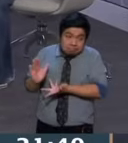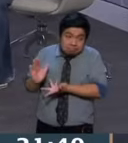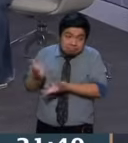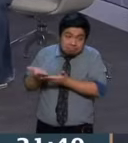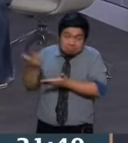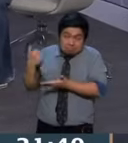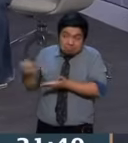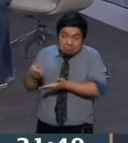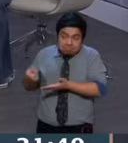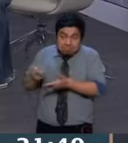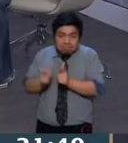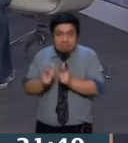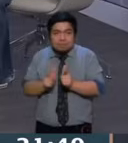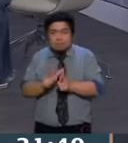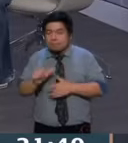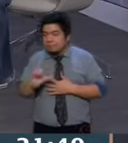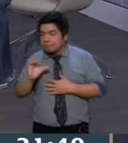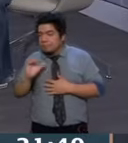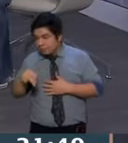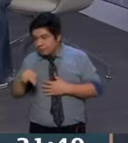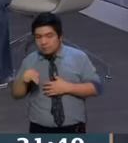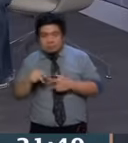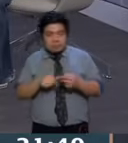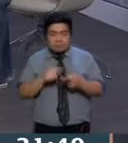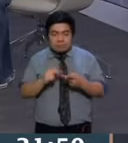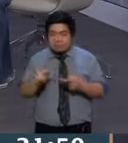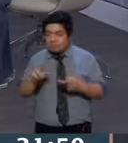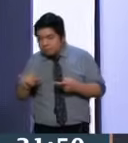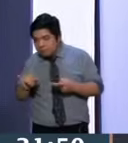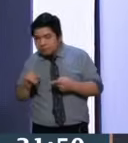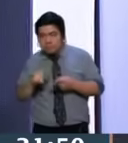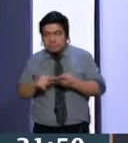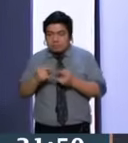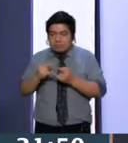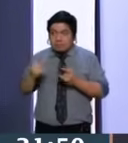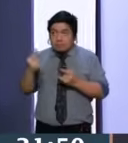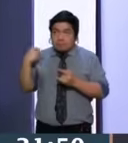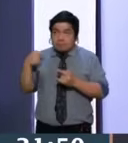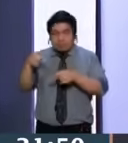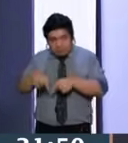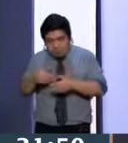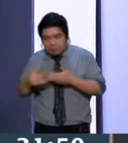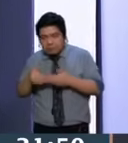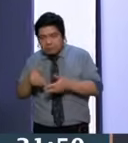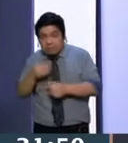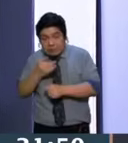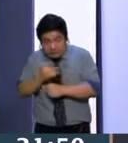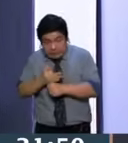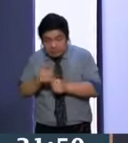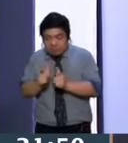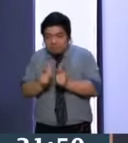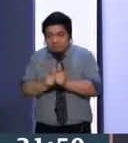ha hecho el Partido Acción Nacional, de lo que ha hecho el PRI históricamente y recientemente, y de lo que está haciendo